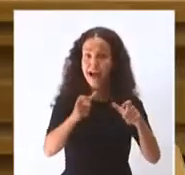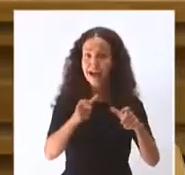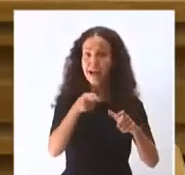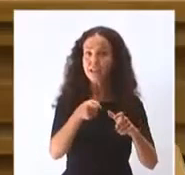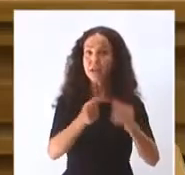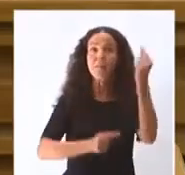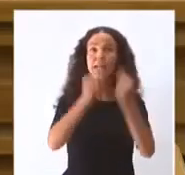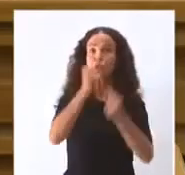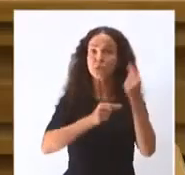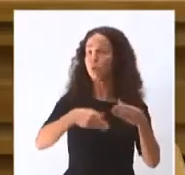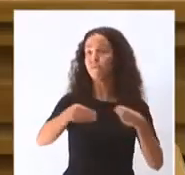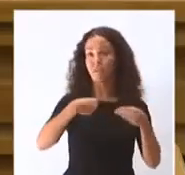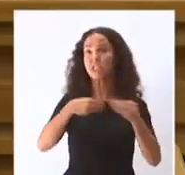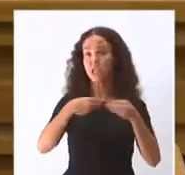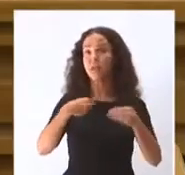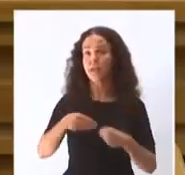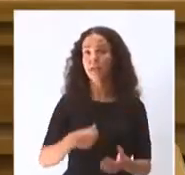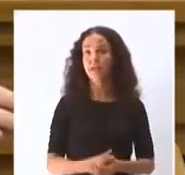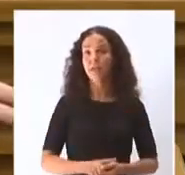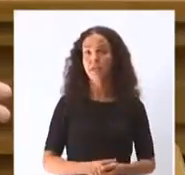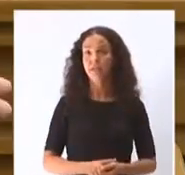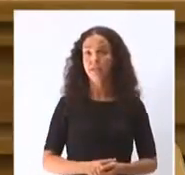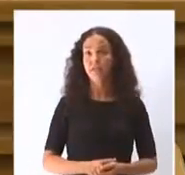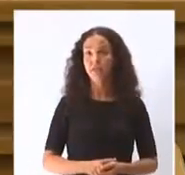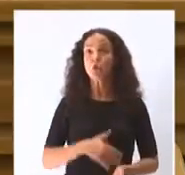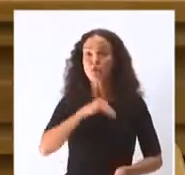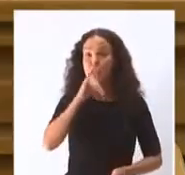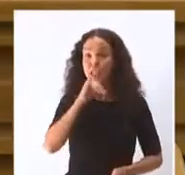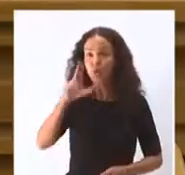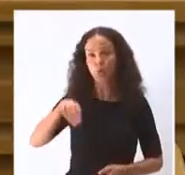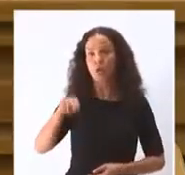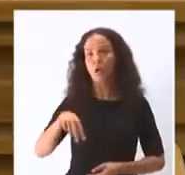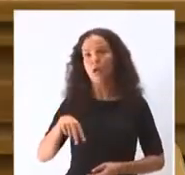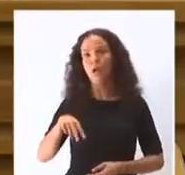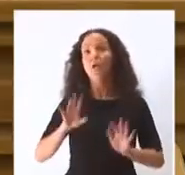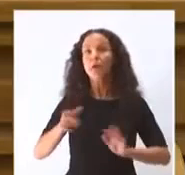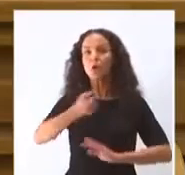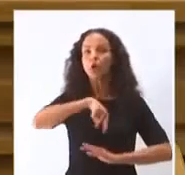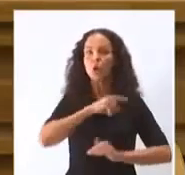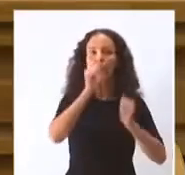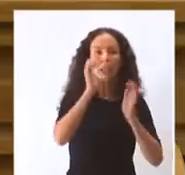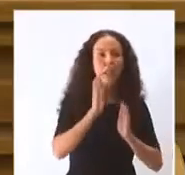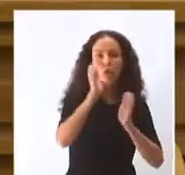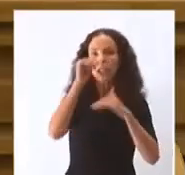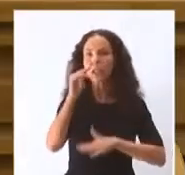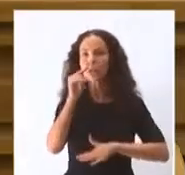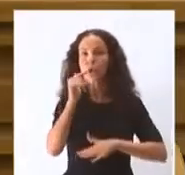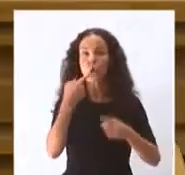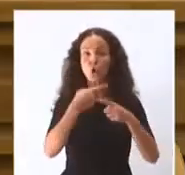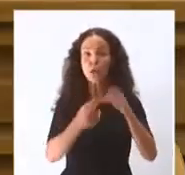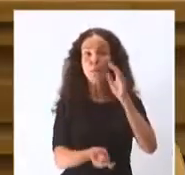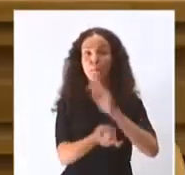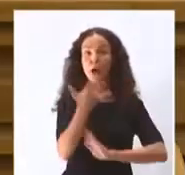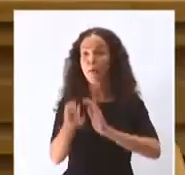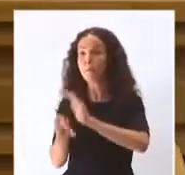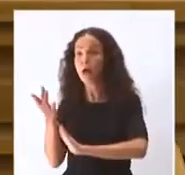elástico quiero decir no sé suficiente nunca pero que iremos atendiendo las novedades que surjan y sobre todo será